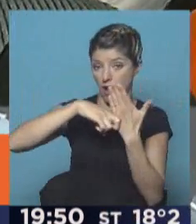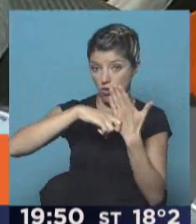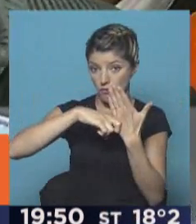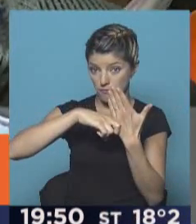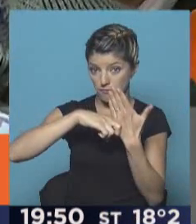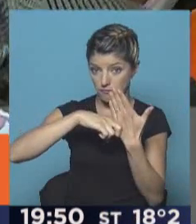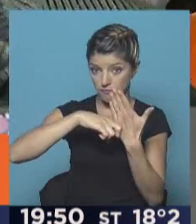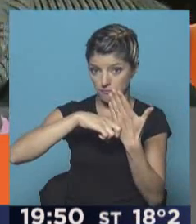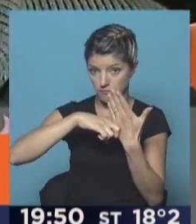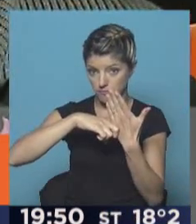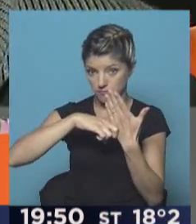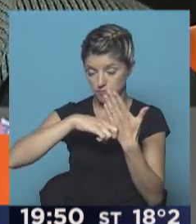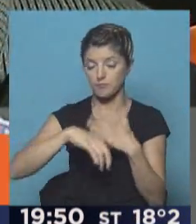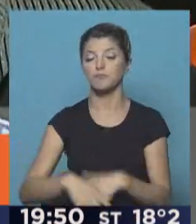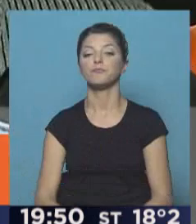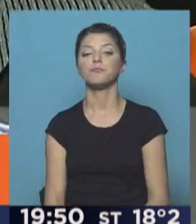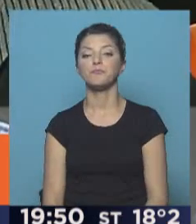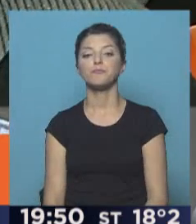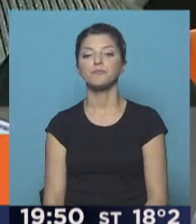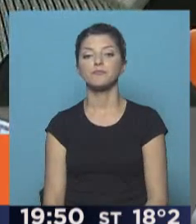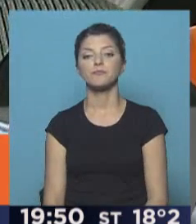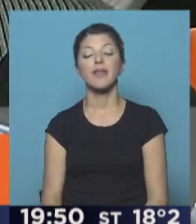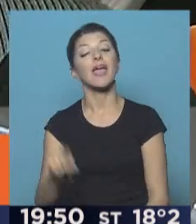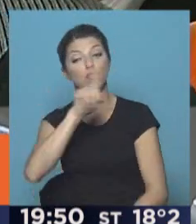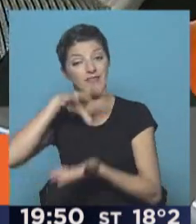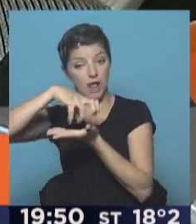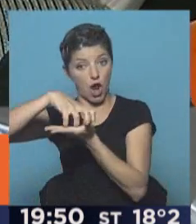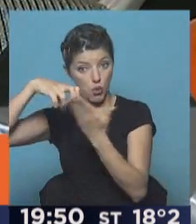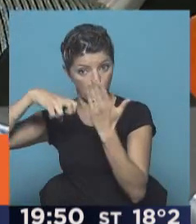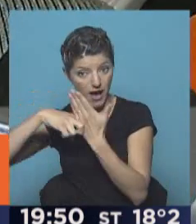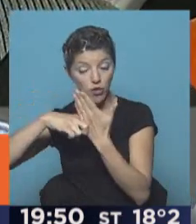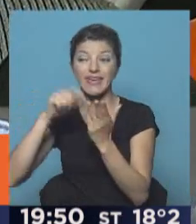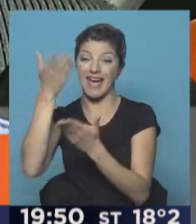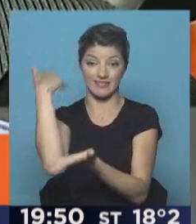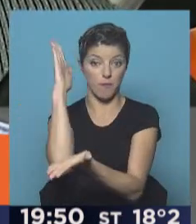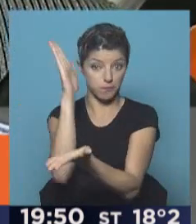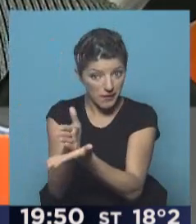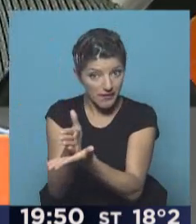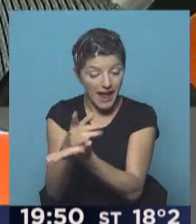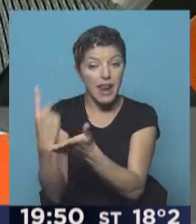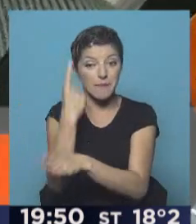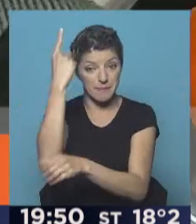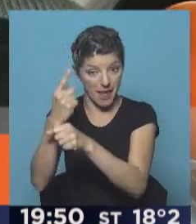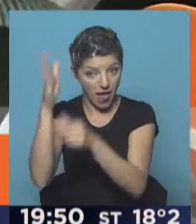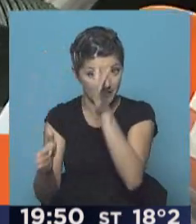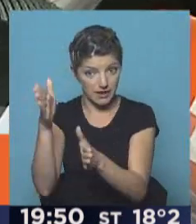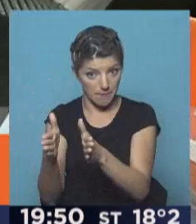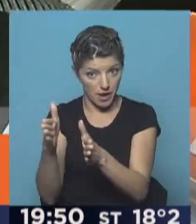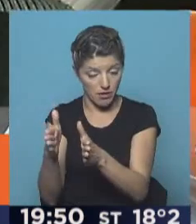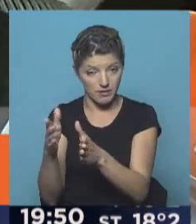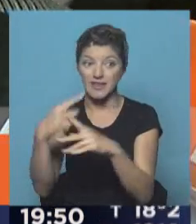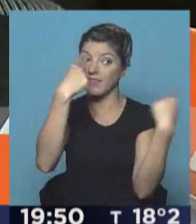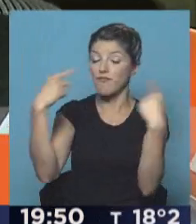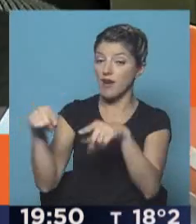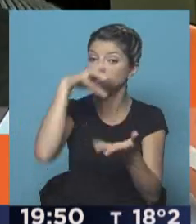Alzada, del juzgado que juzgó a varias redundancias en la primera etapa del juicio, un juicio que tuvo su